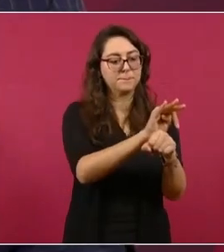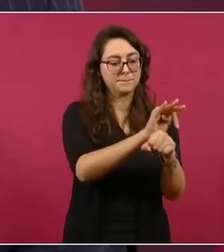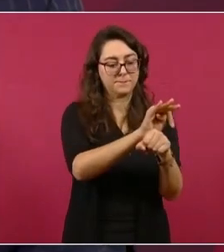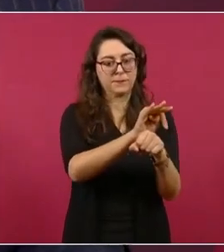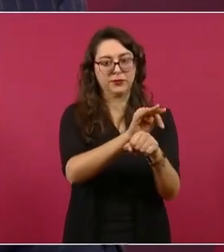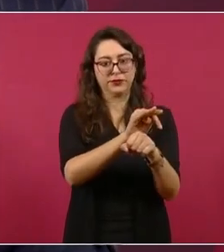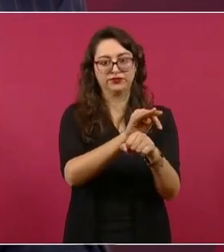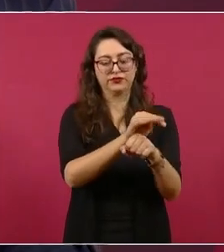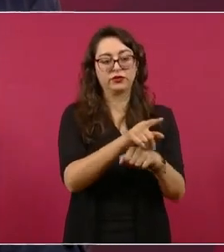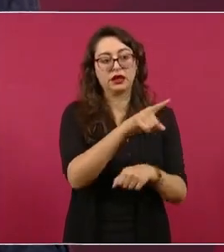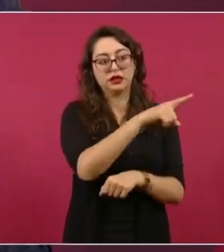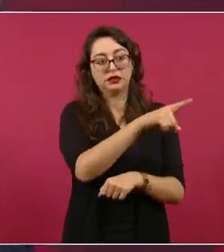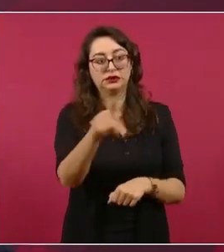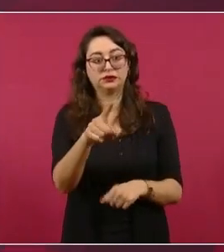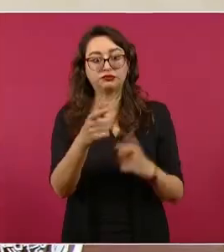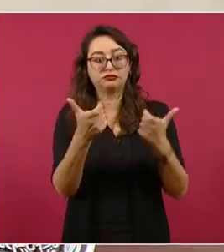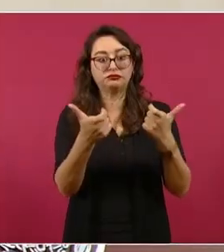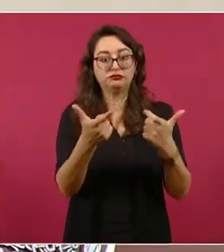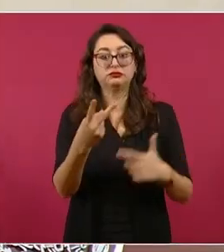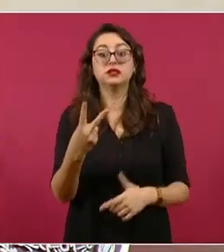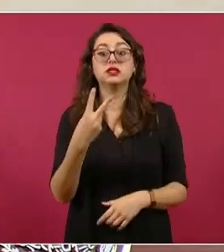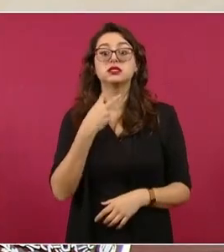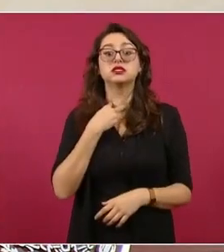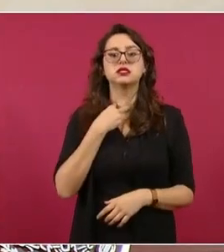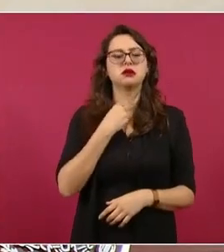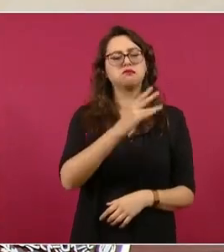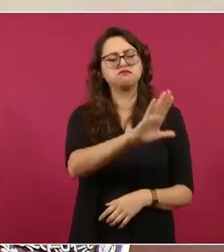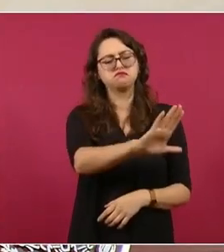convirtiendo las deudas privadas en deuda pública,